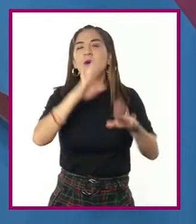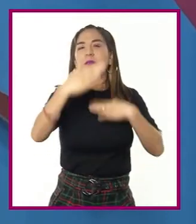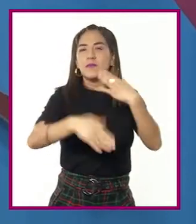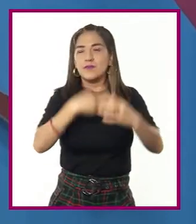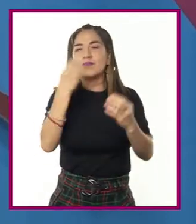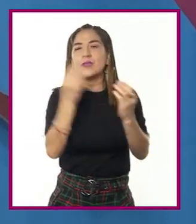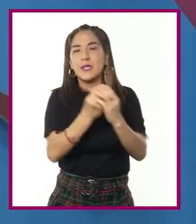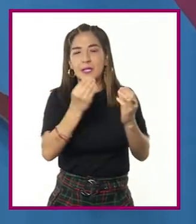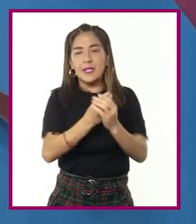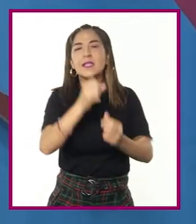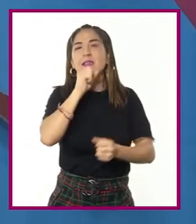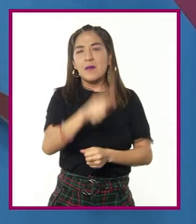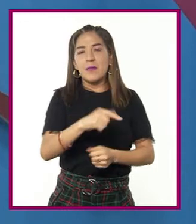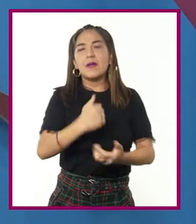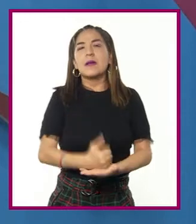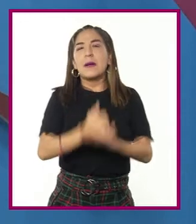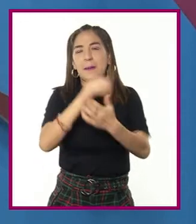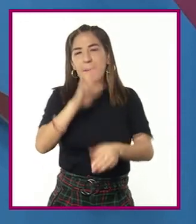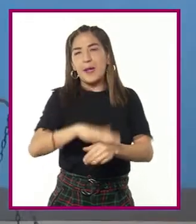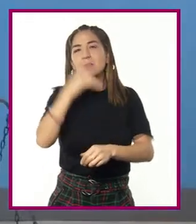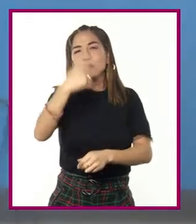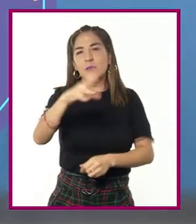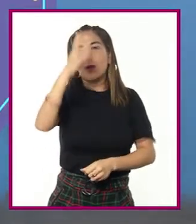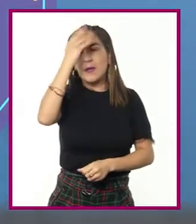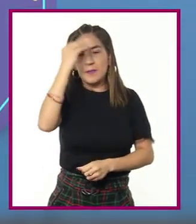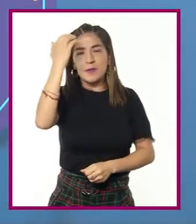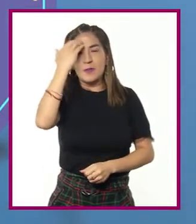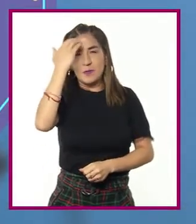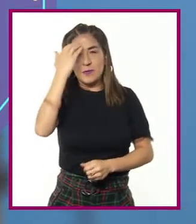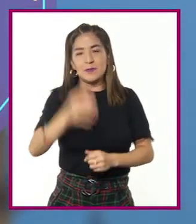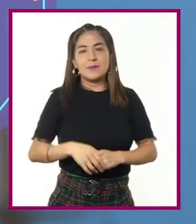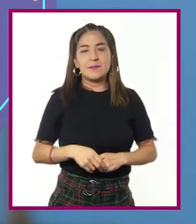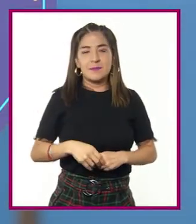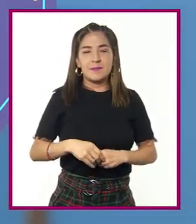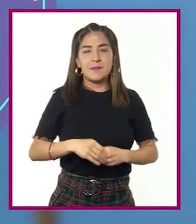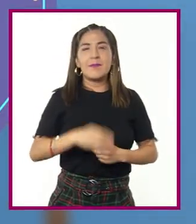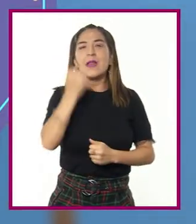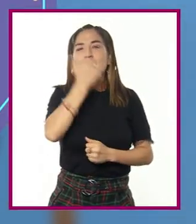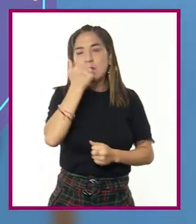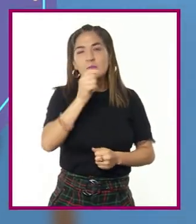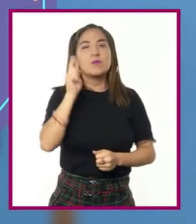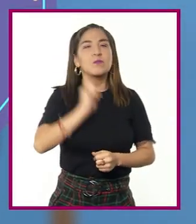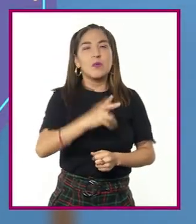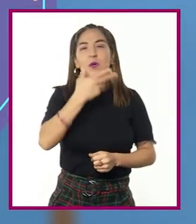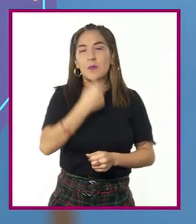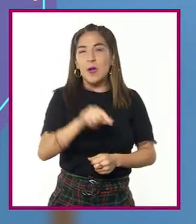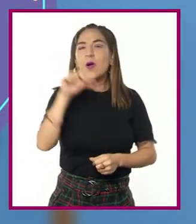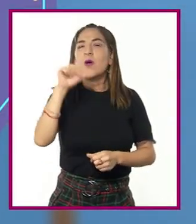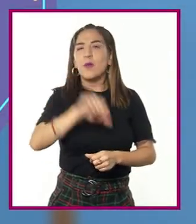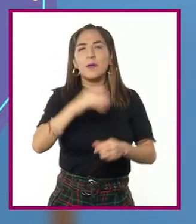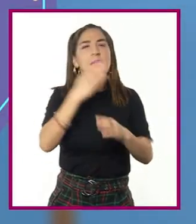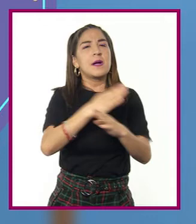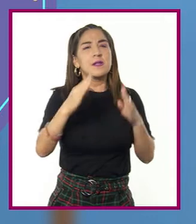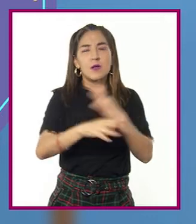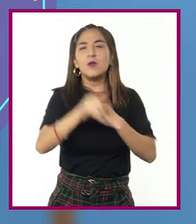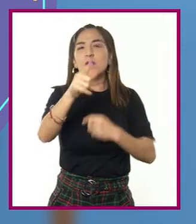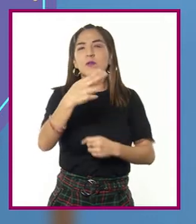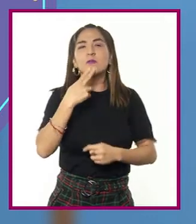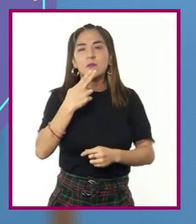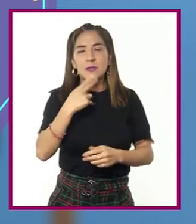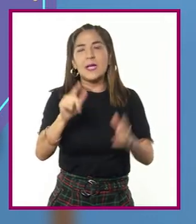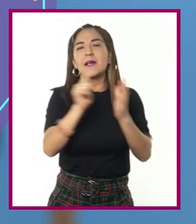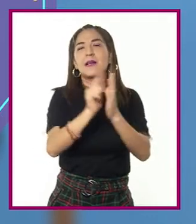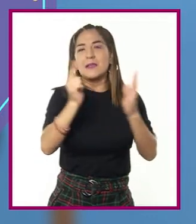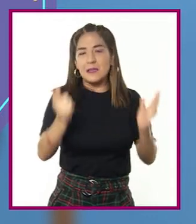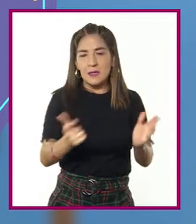y complementar sus conocimientos. Alumnas y alumnos, los materiales que utilizarán son el libro de texto,